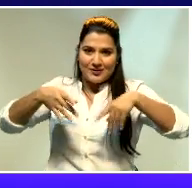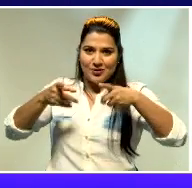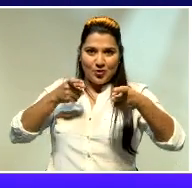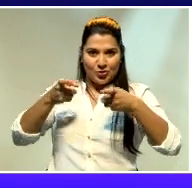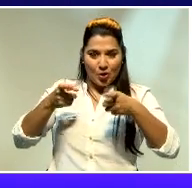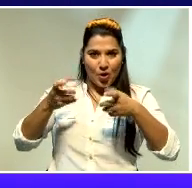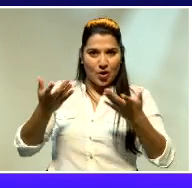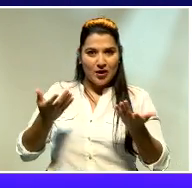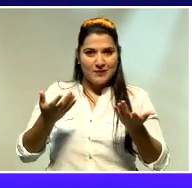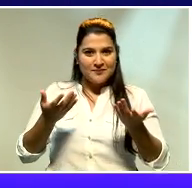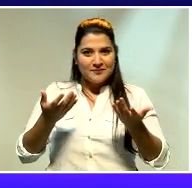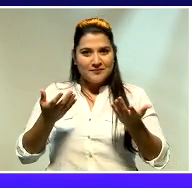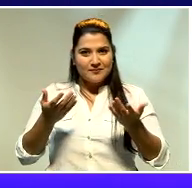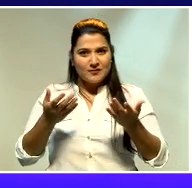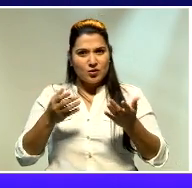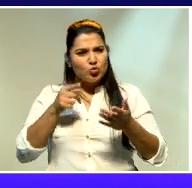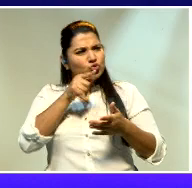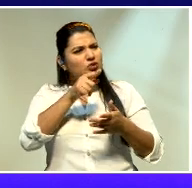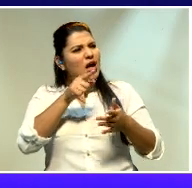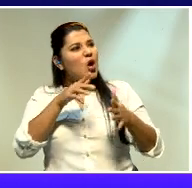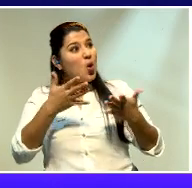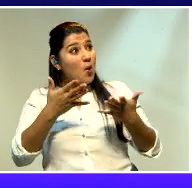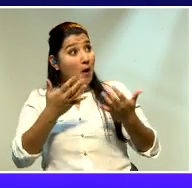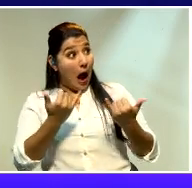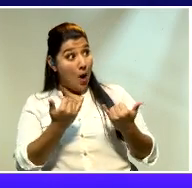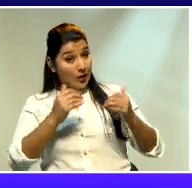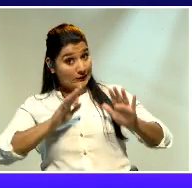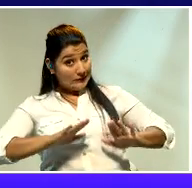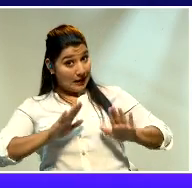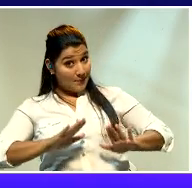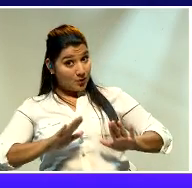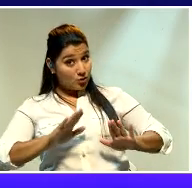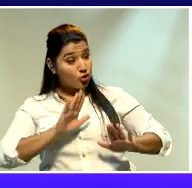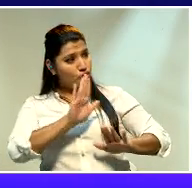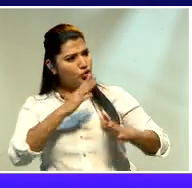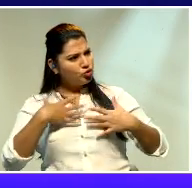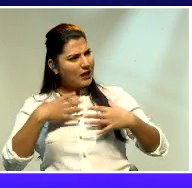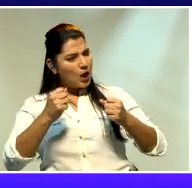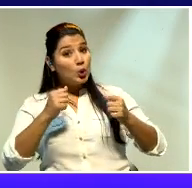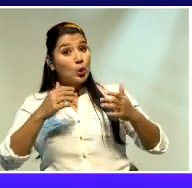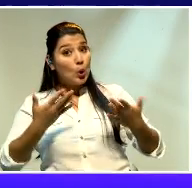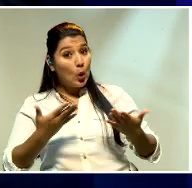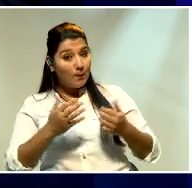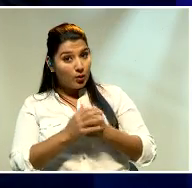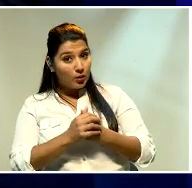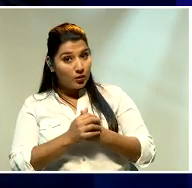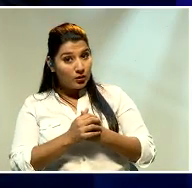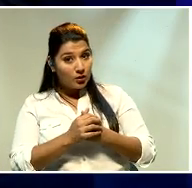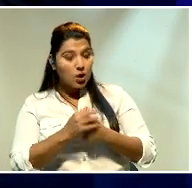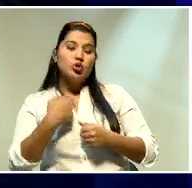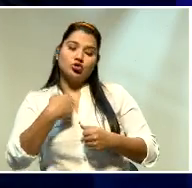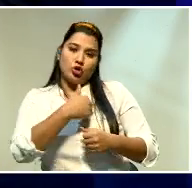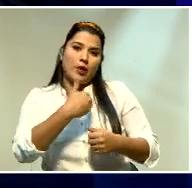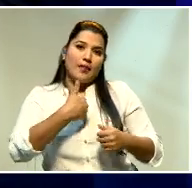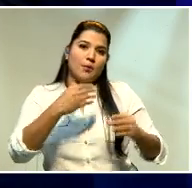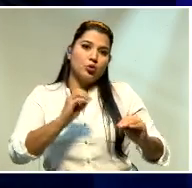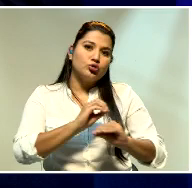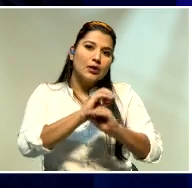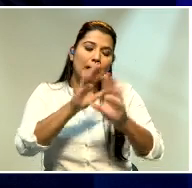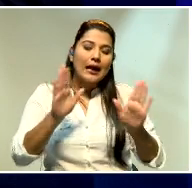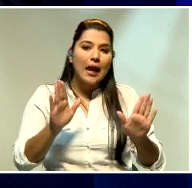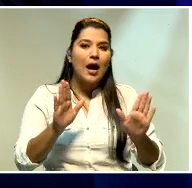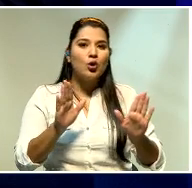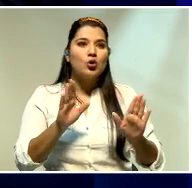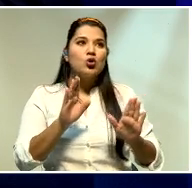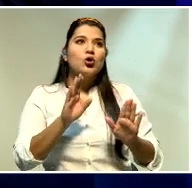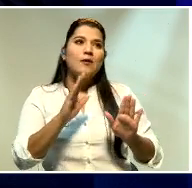¿Cómo está hoy Carlos Alvarado? ¿Se calmó, presidente? ¿Cómo está su salud? Estamos claros de que le tocó